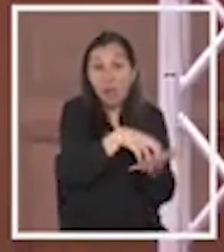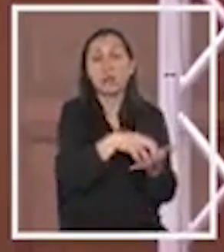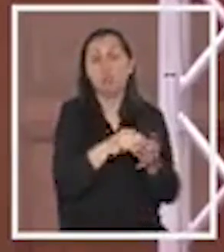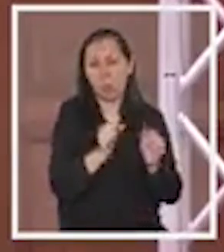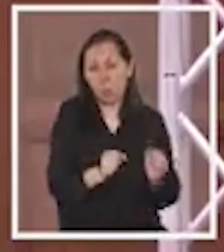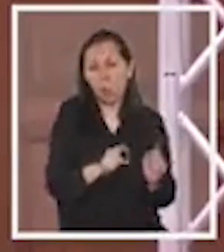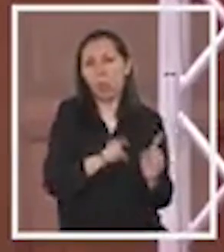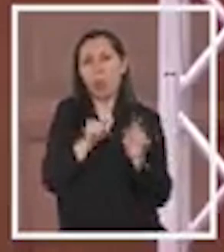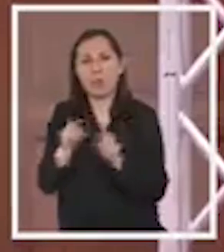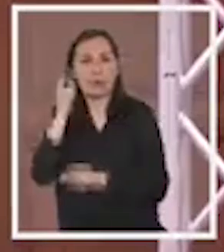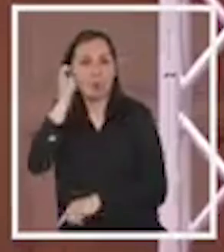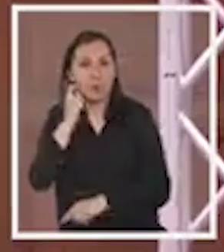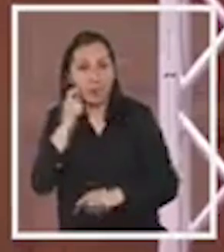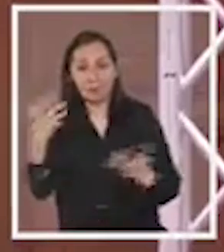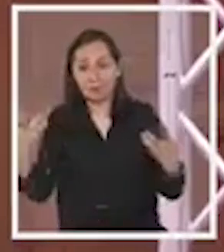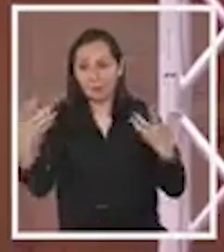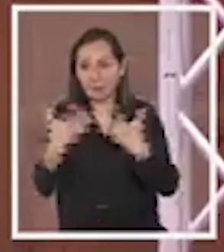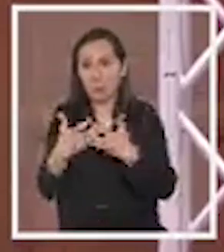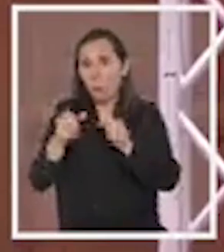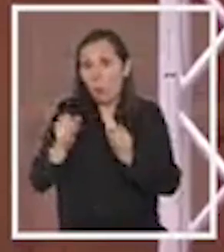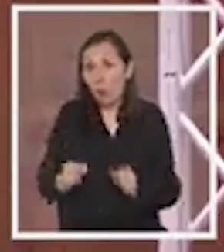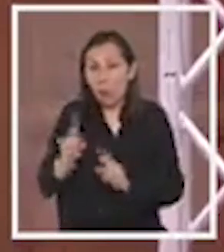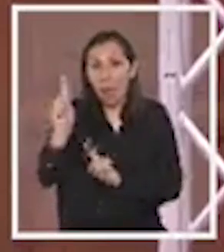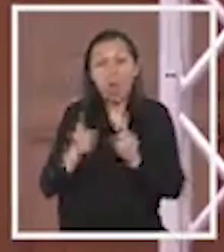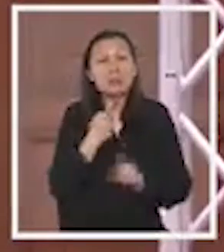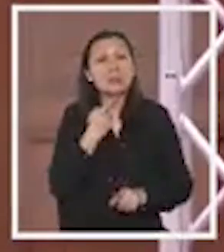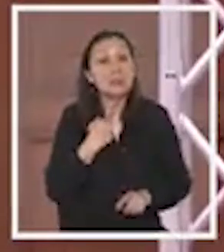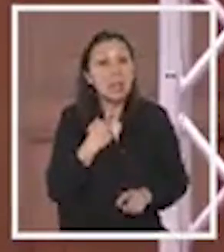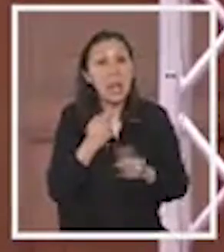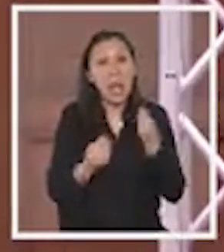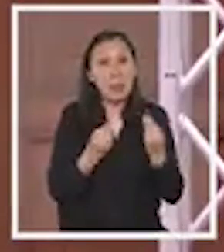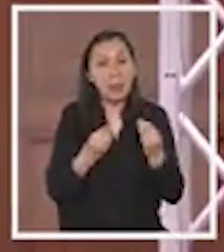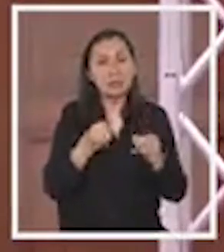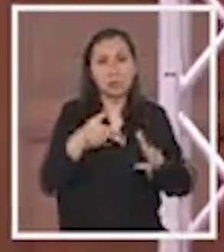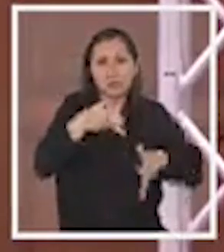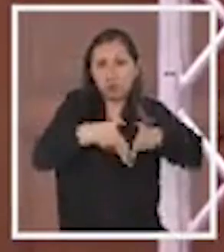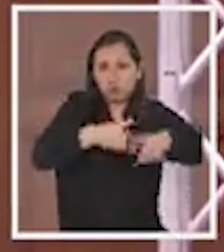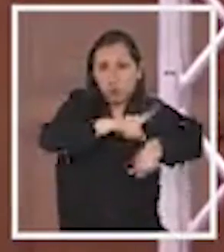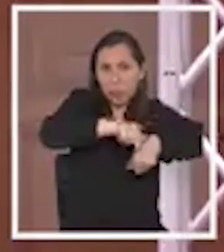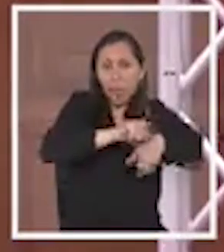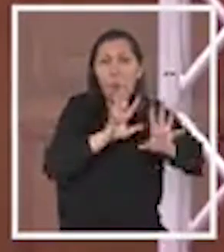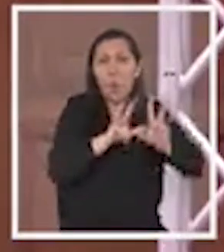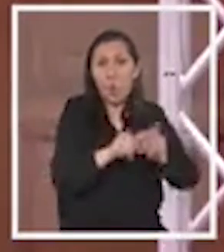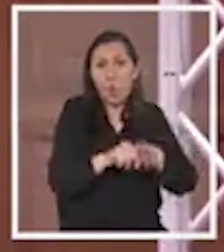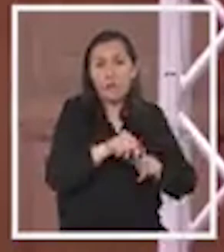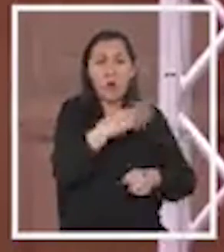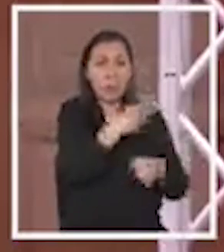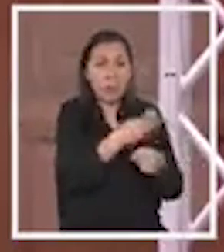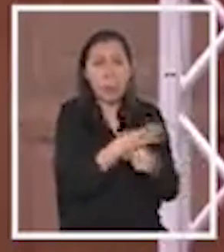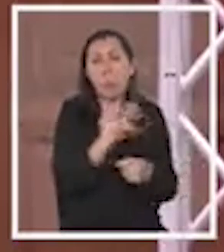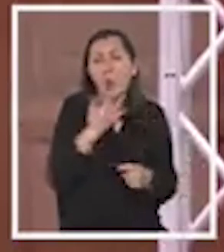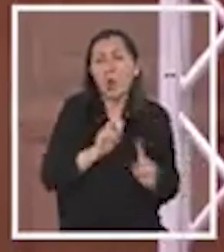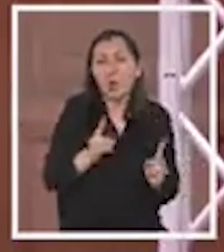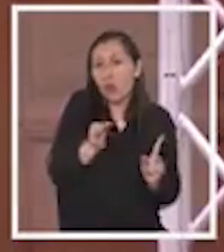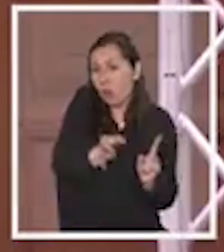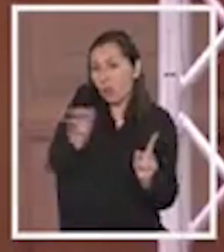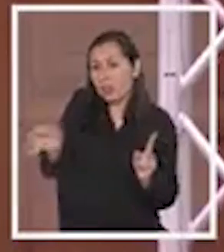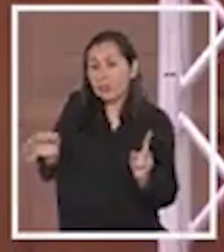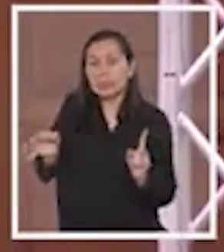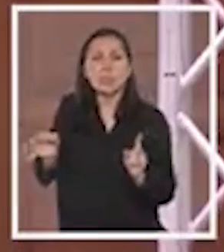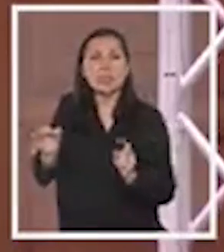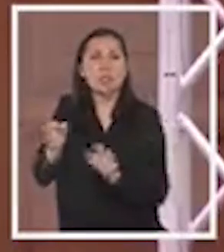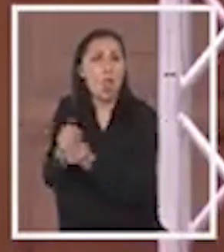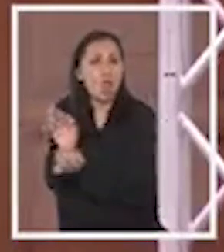con lo que están haciendo en San Bernardo. Y si hay algo interesante que está pasando en la Estación Central, en los clubes de adulto mayor, ¿por qué no decírselo a la gente de